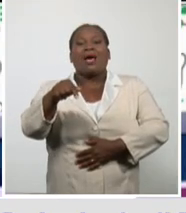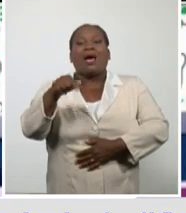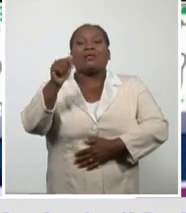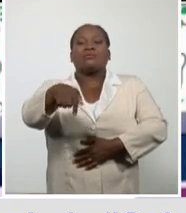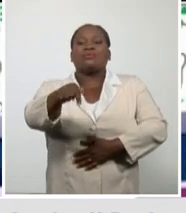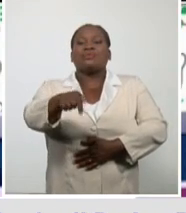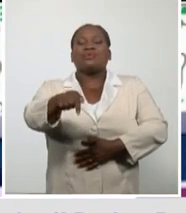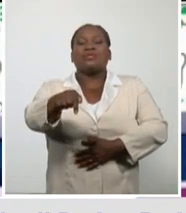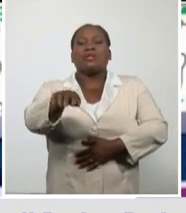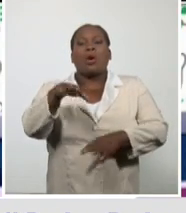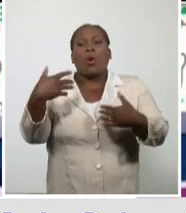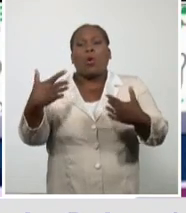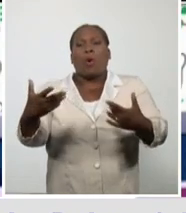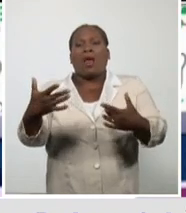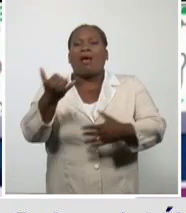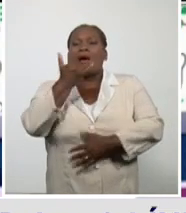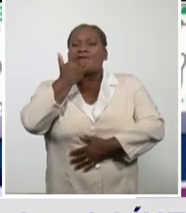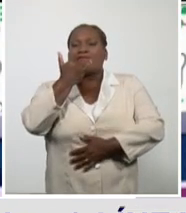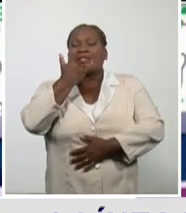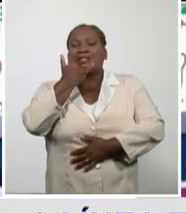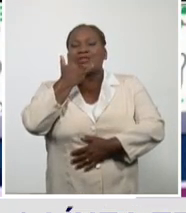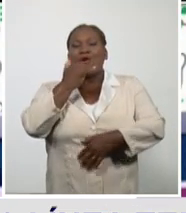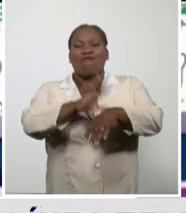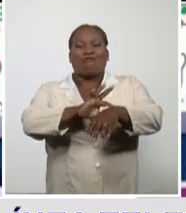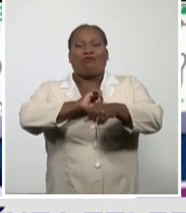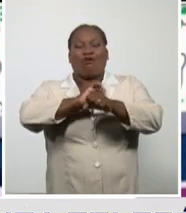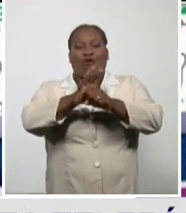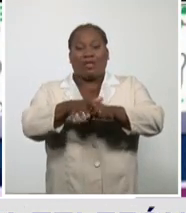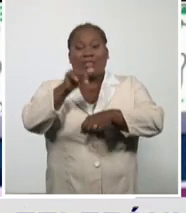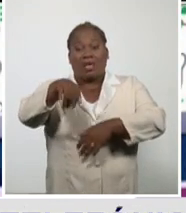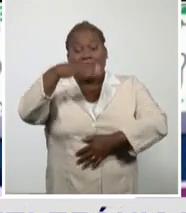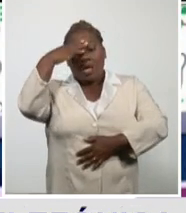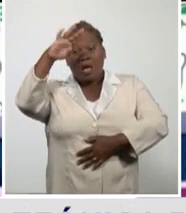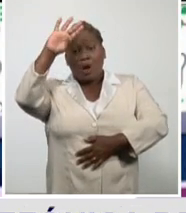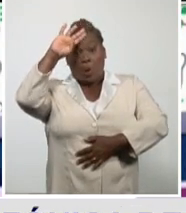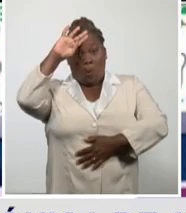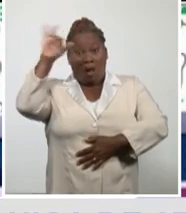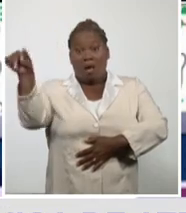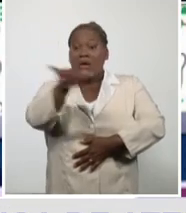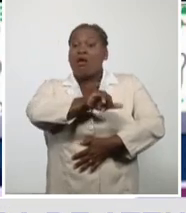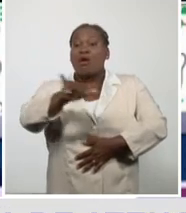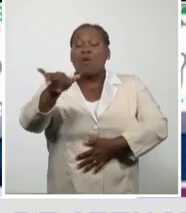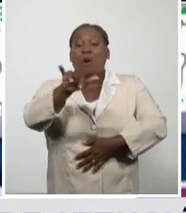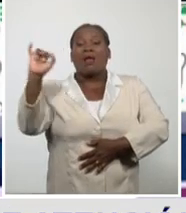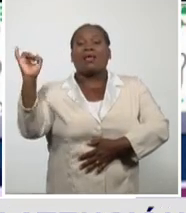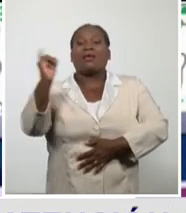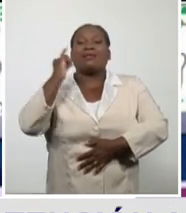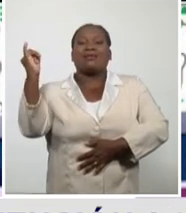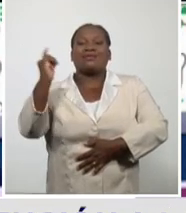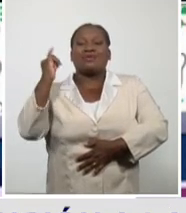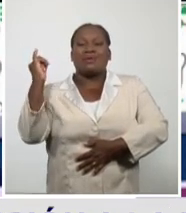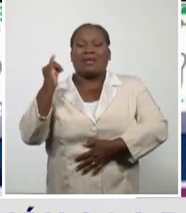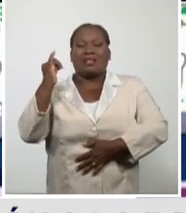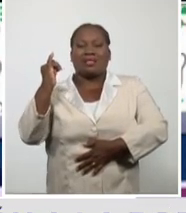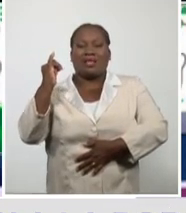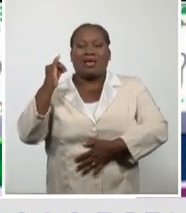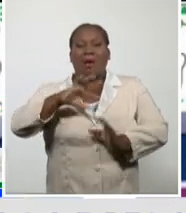sobre el impacto de la COVID-19, tanto en nuestro país como en el resto del mundo. Una